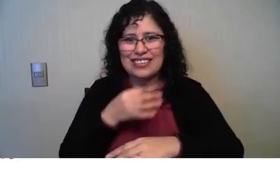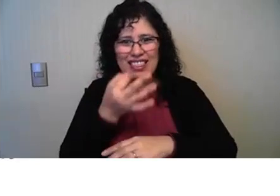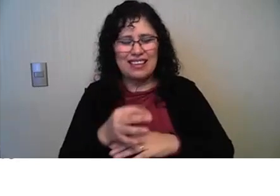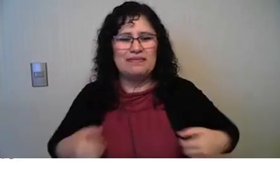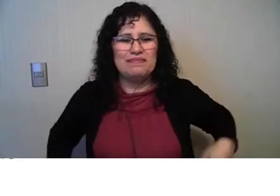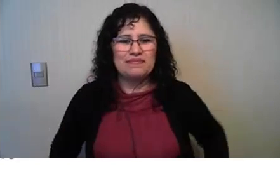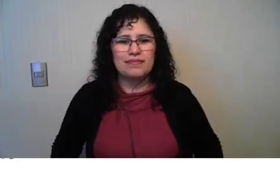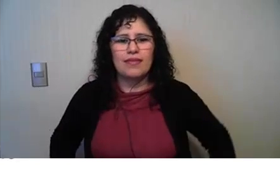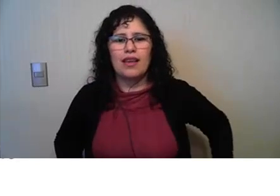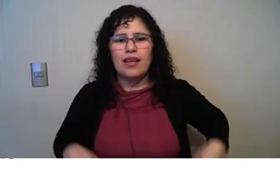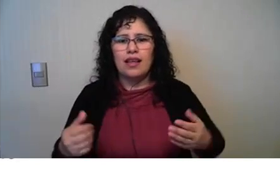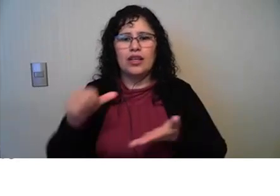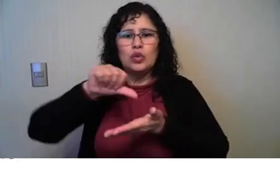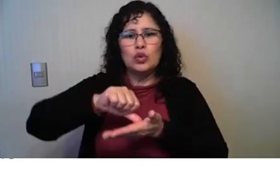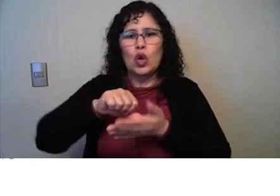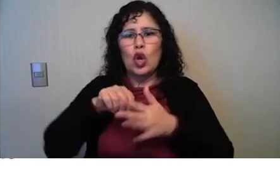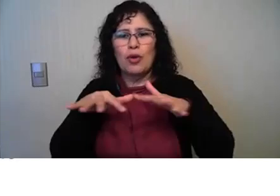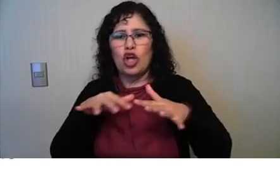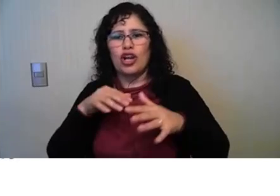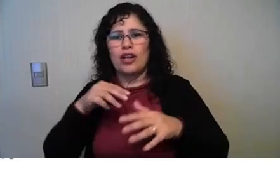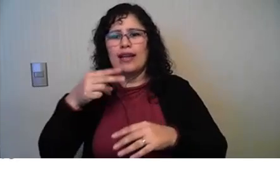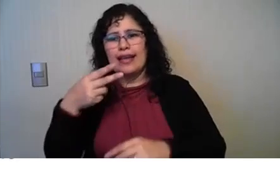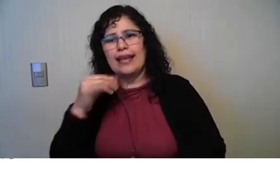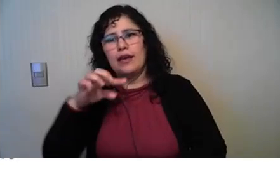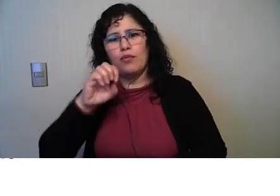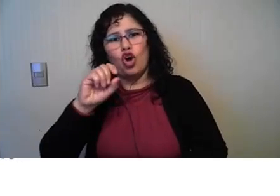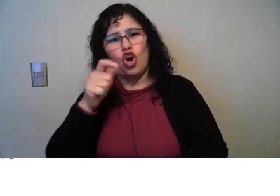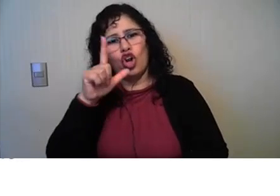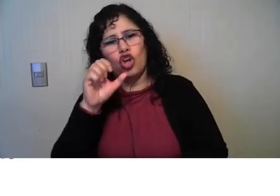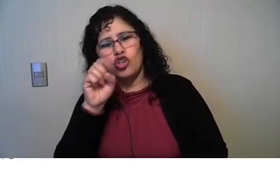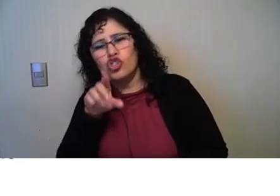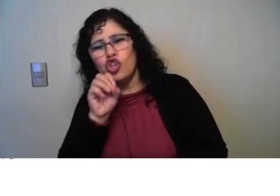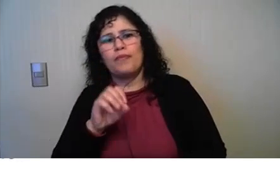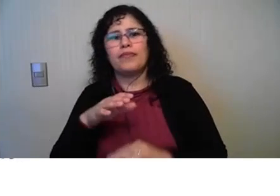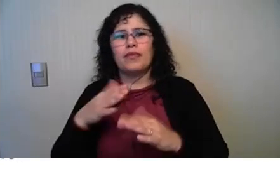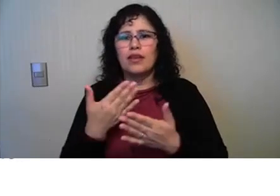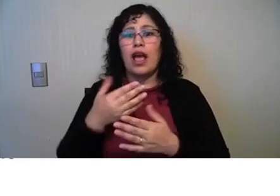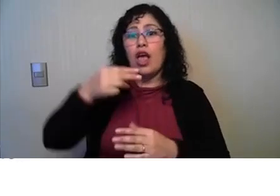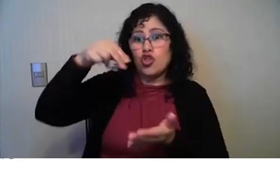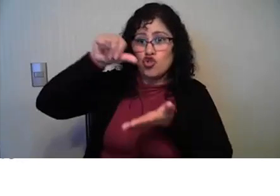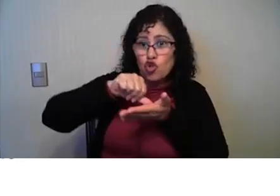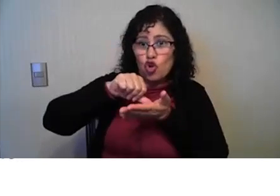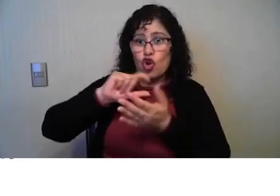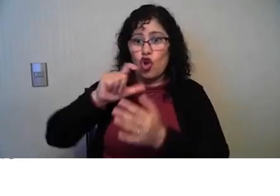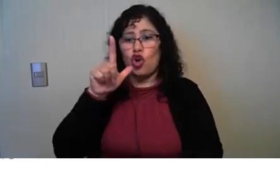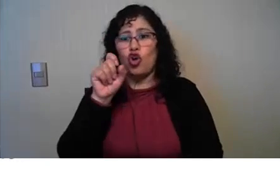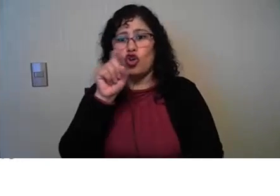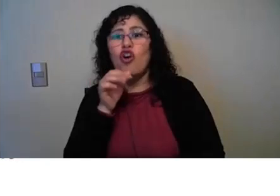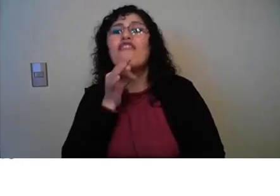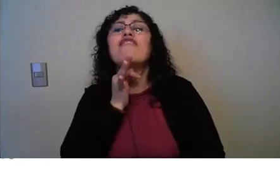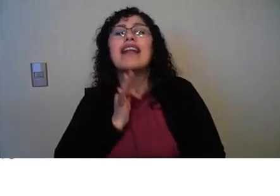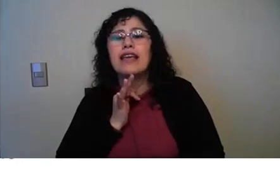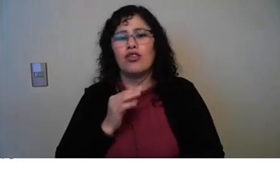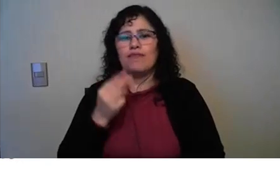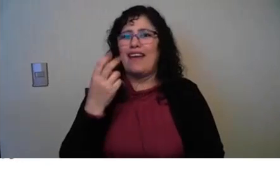Núcleo motor del hipogloso y núcleo del glosofaringio, del vago y del accesorio.